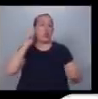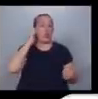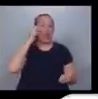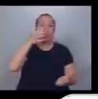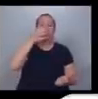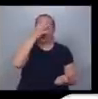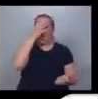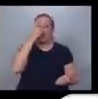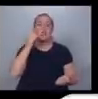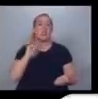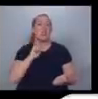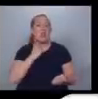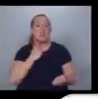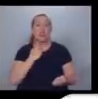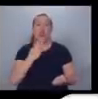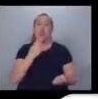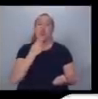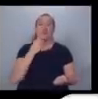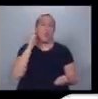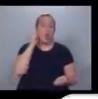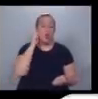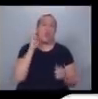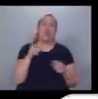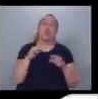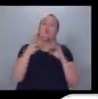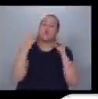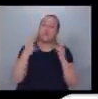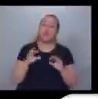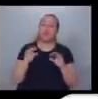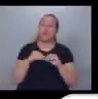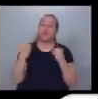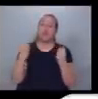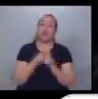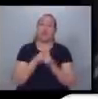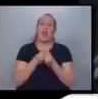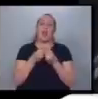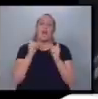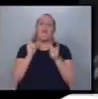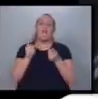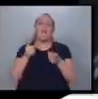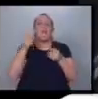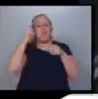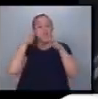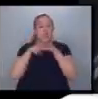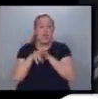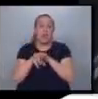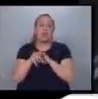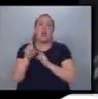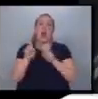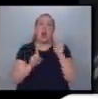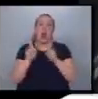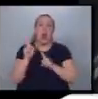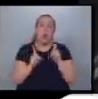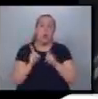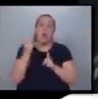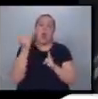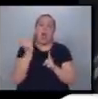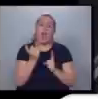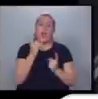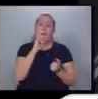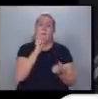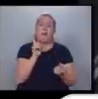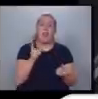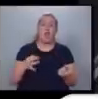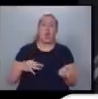11 años. Comisario, ¿cuántos quedan entonces para repasar? ¿Cuántos quedan internados? ¿Y hay alguno que presente riesgo su